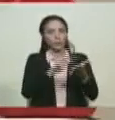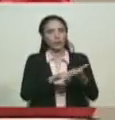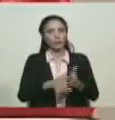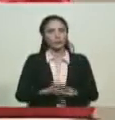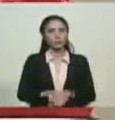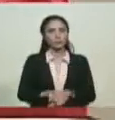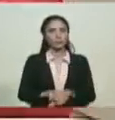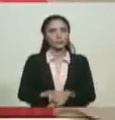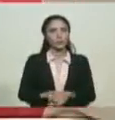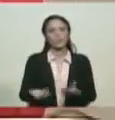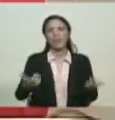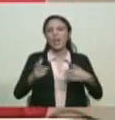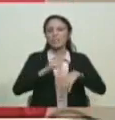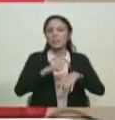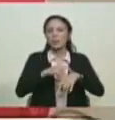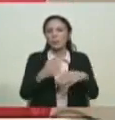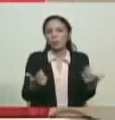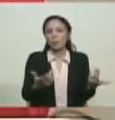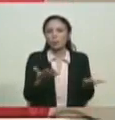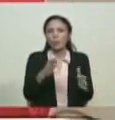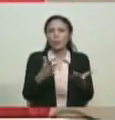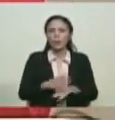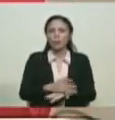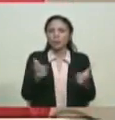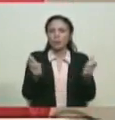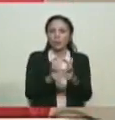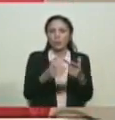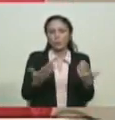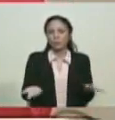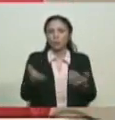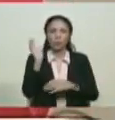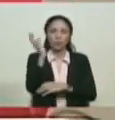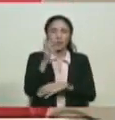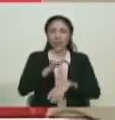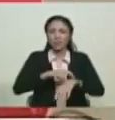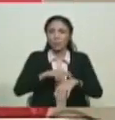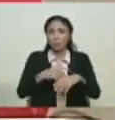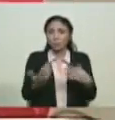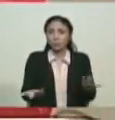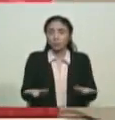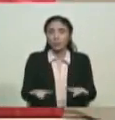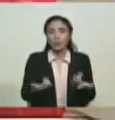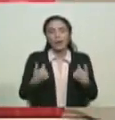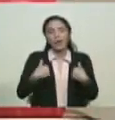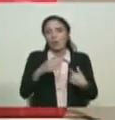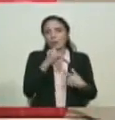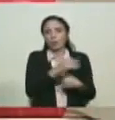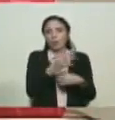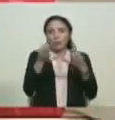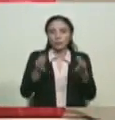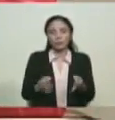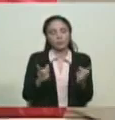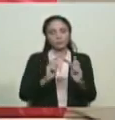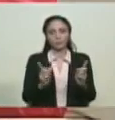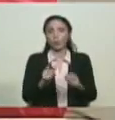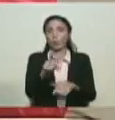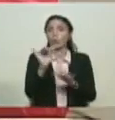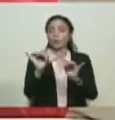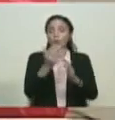el tiempo de duración del congreso nosotros unos personas no me atrevo a darlo sino que usted lo fije